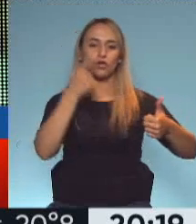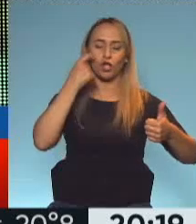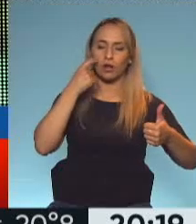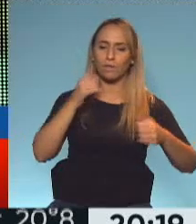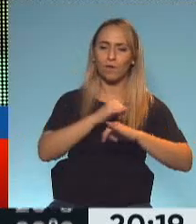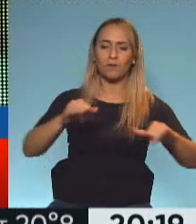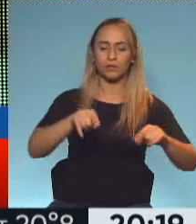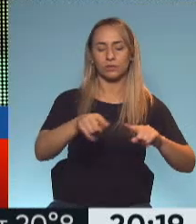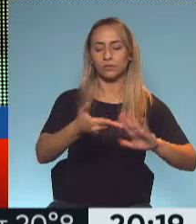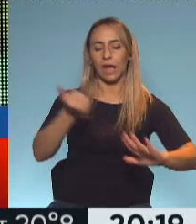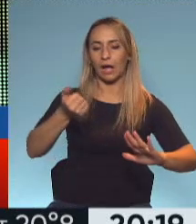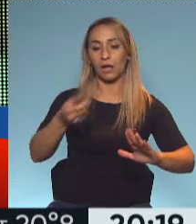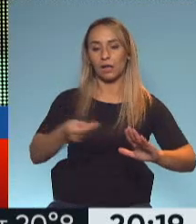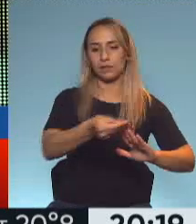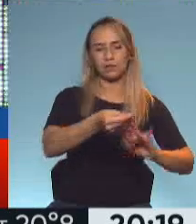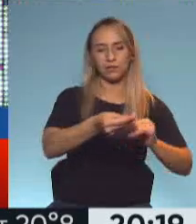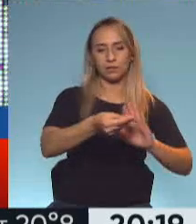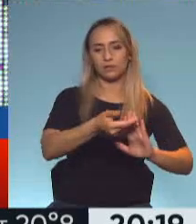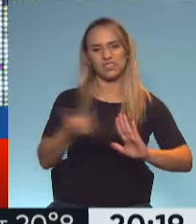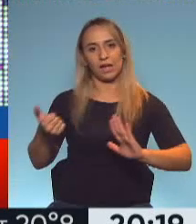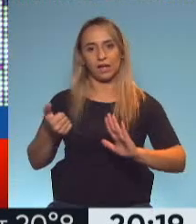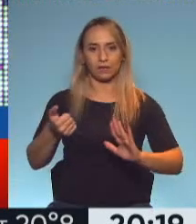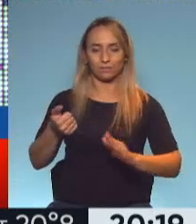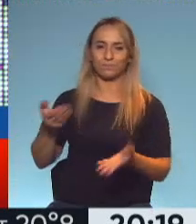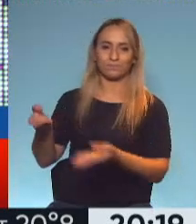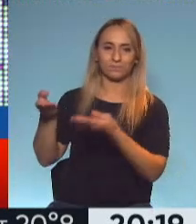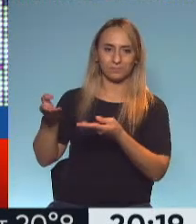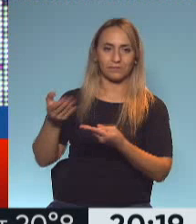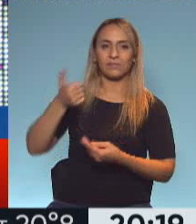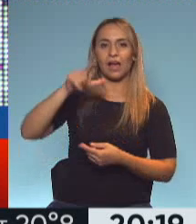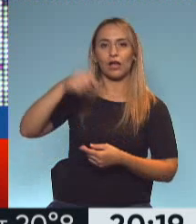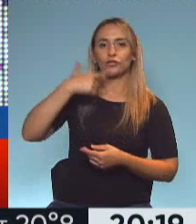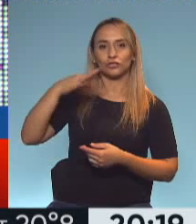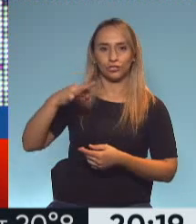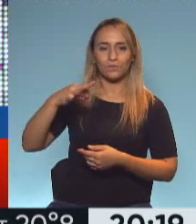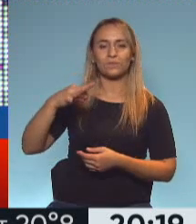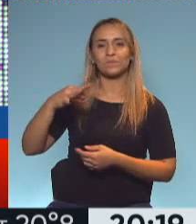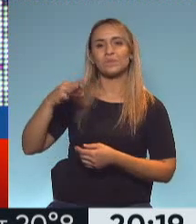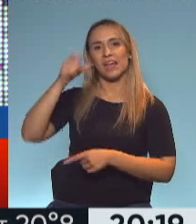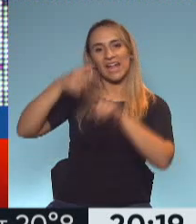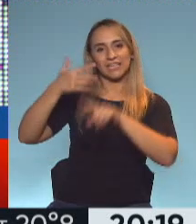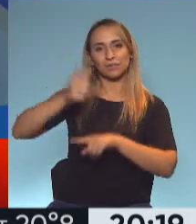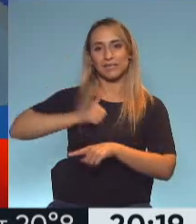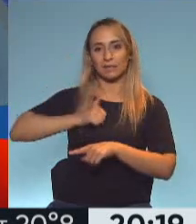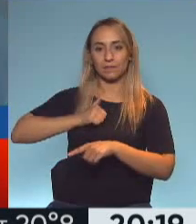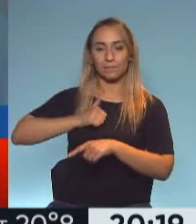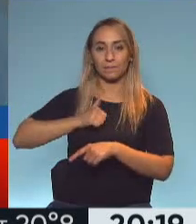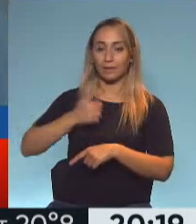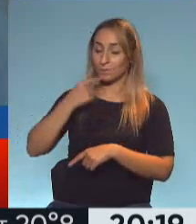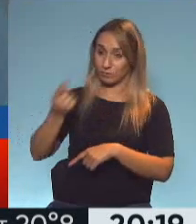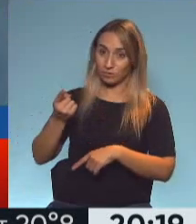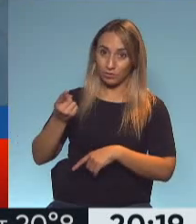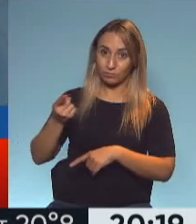Estamos con Ernesto Alonso, excombatiente. Gracias por venir. Gracias, Ariel, gracias. Felicitas. ¿Hicieron bien, como dice